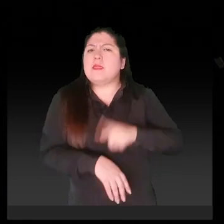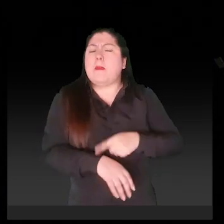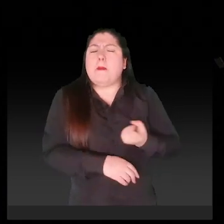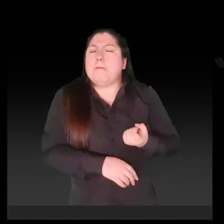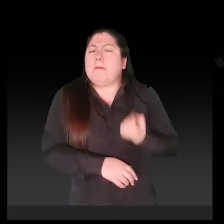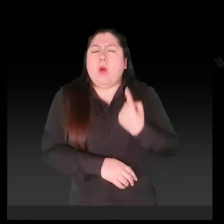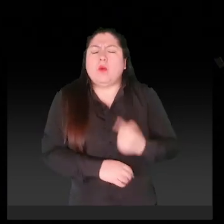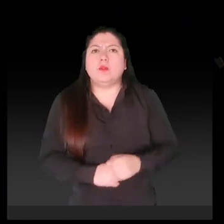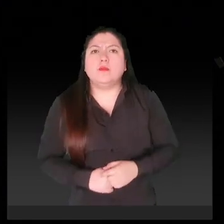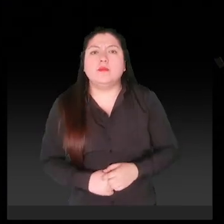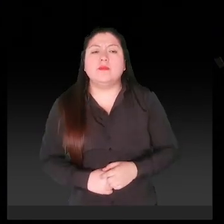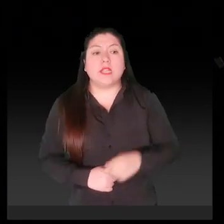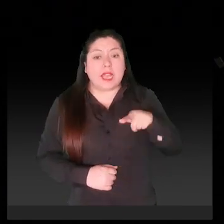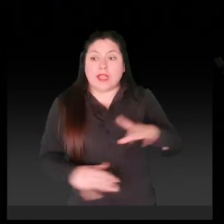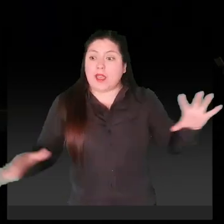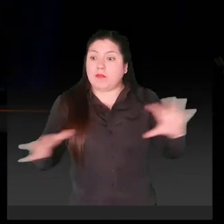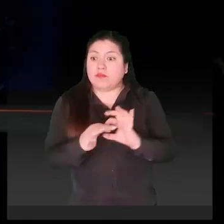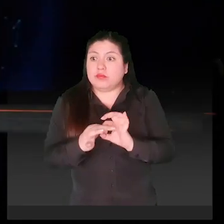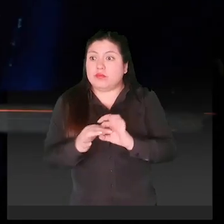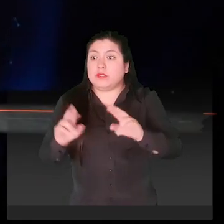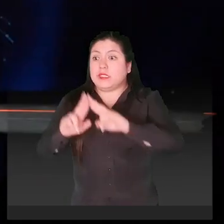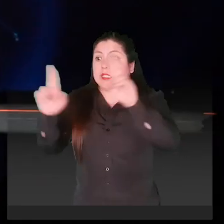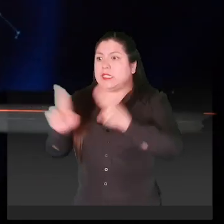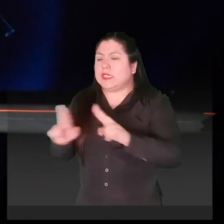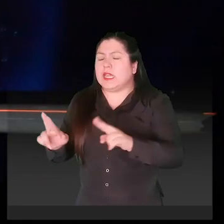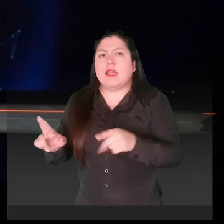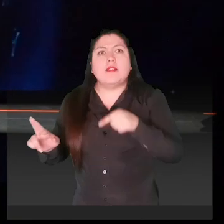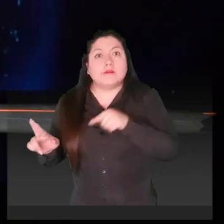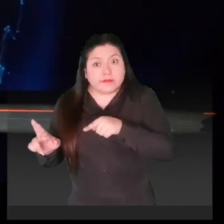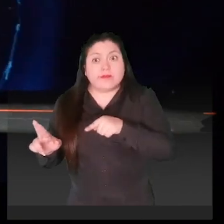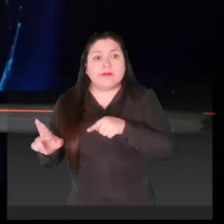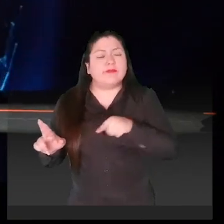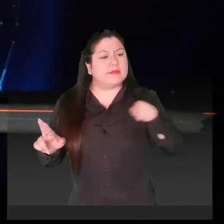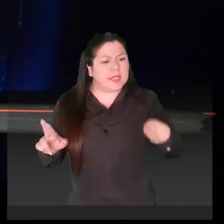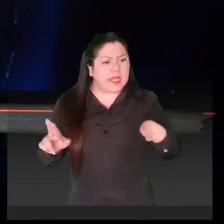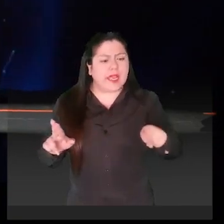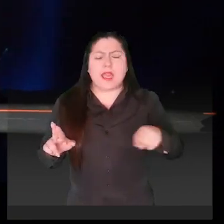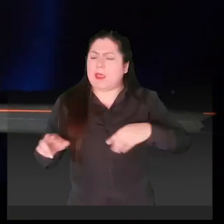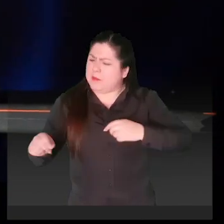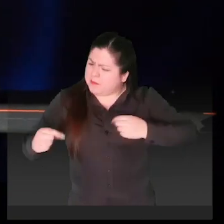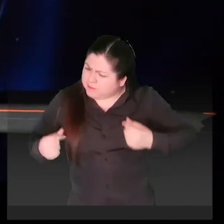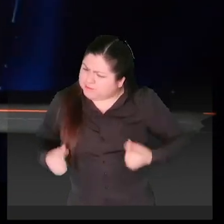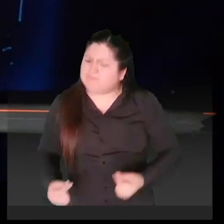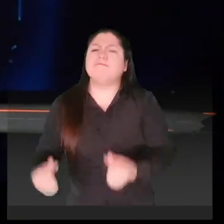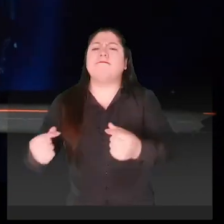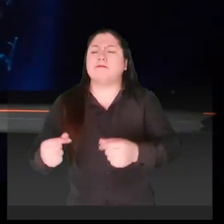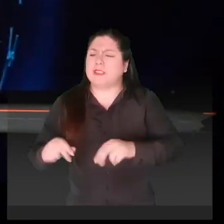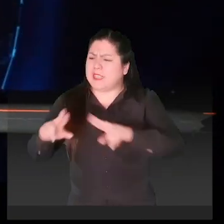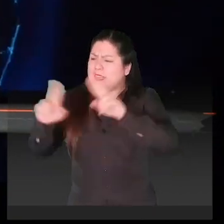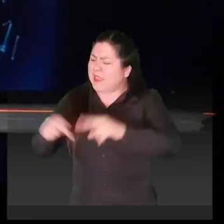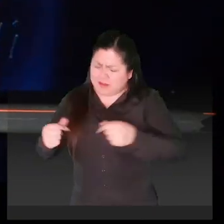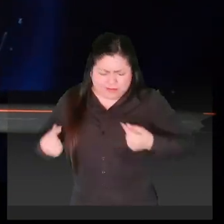tiempo. Y como todo esto tiene que estar unido a la conectividad, por eso estamos sumando el